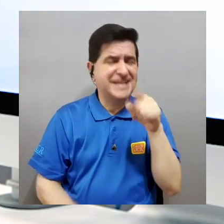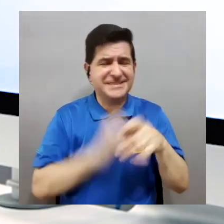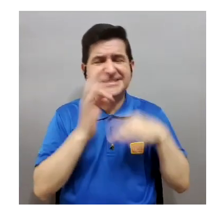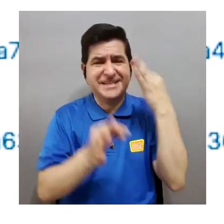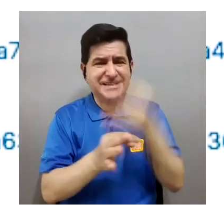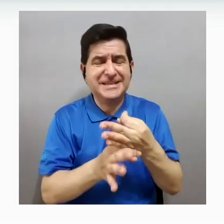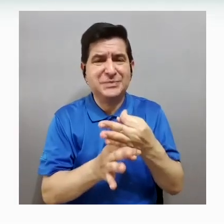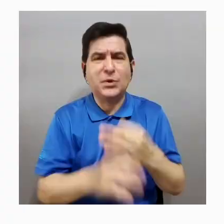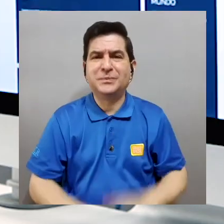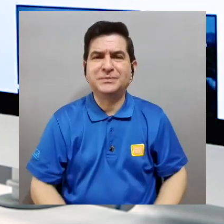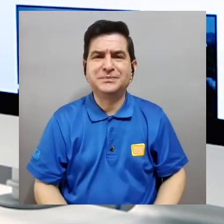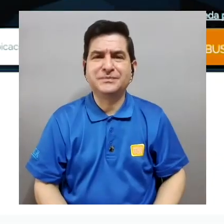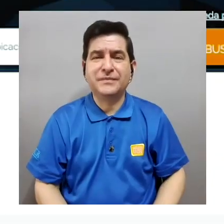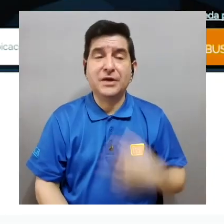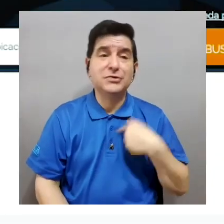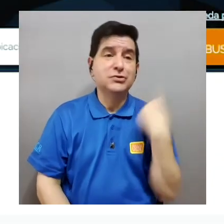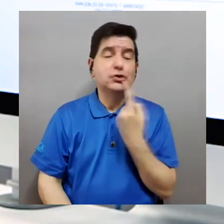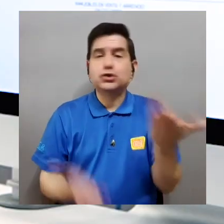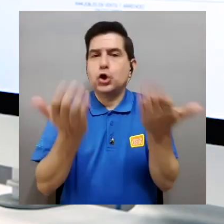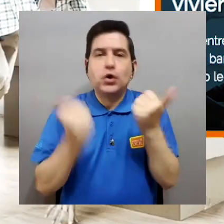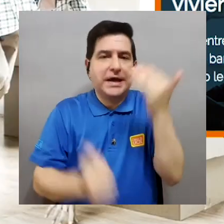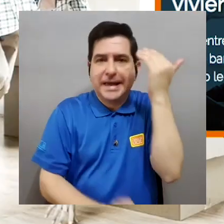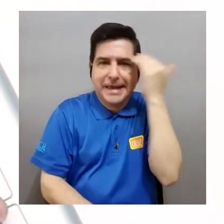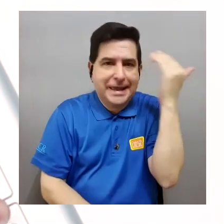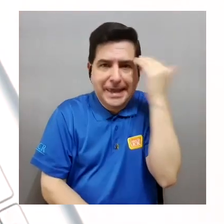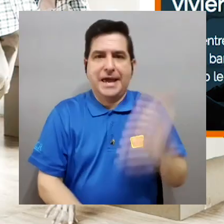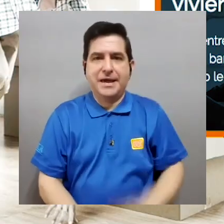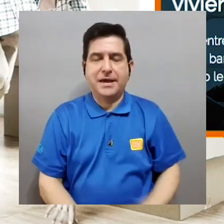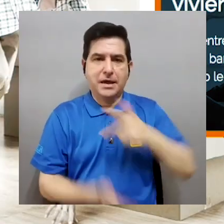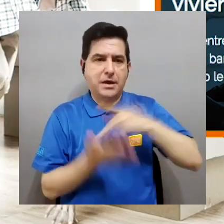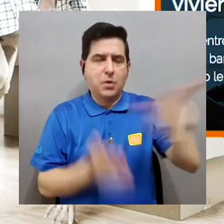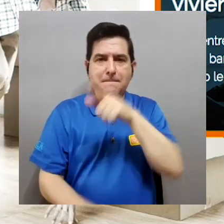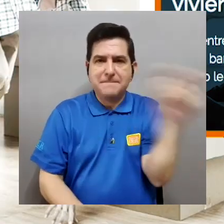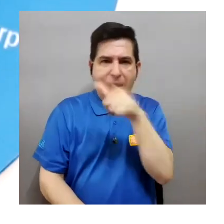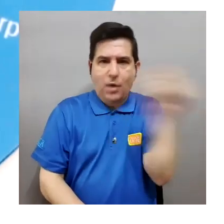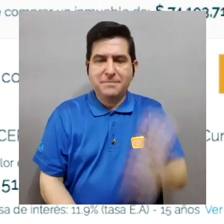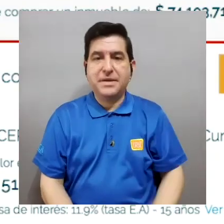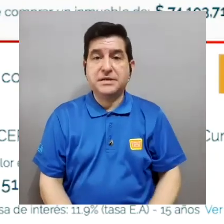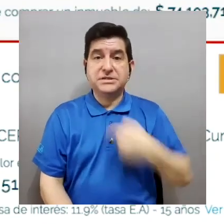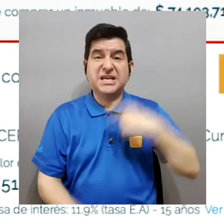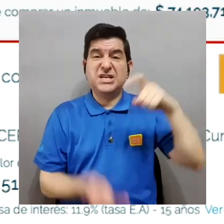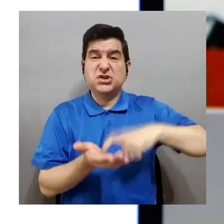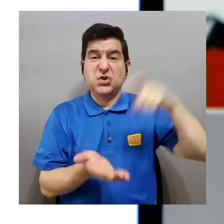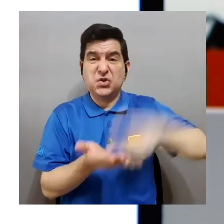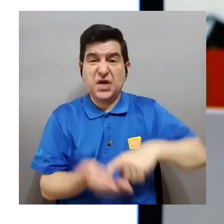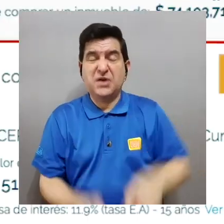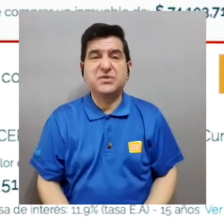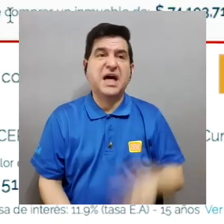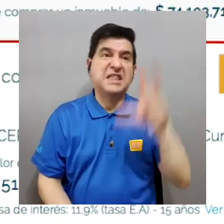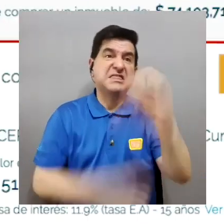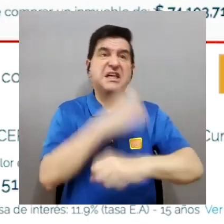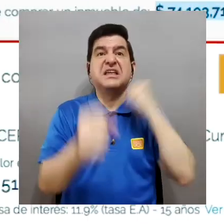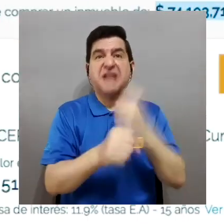sé es, o lo único que quiero saber es cuánto pago mensualmente y que voy a estar endeudada con un banco por